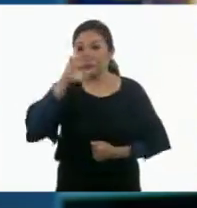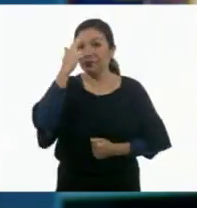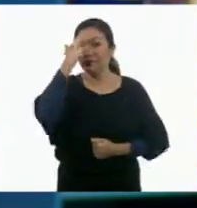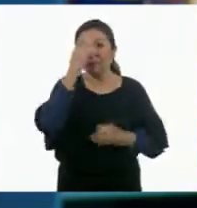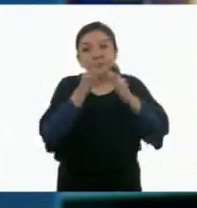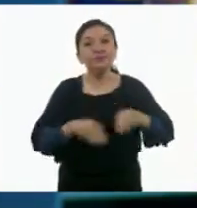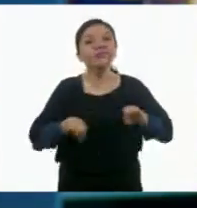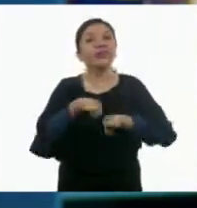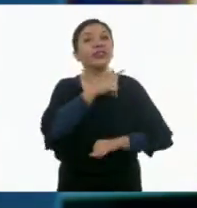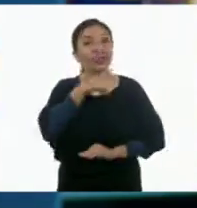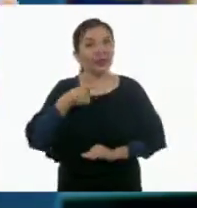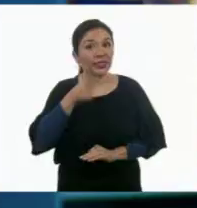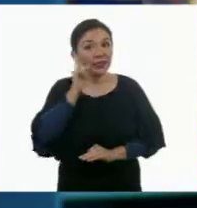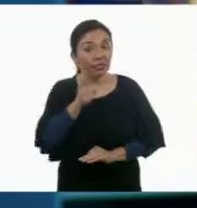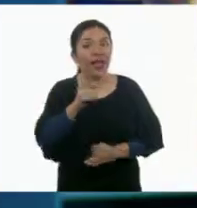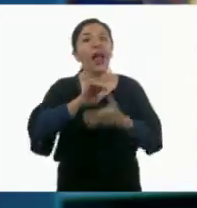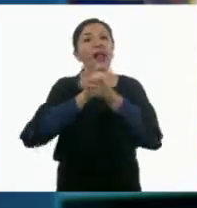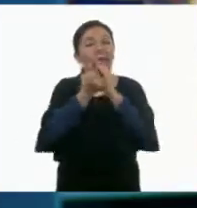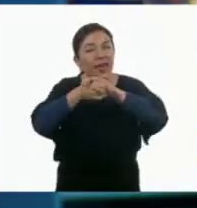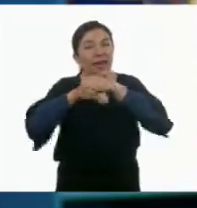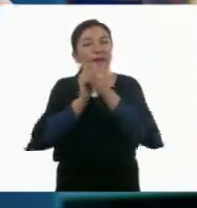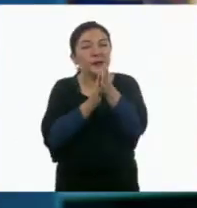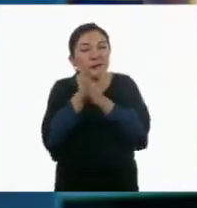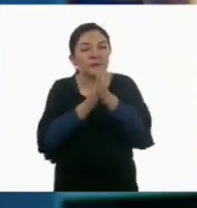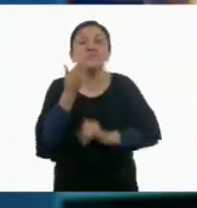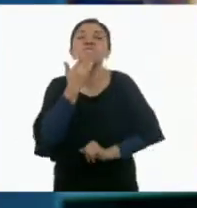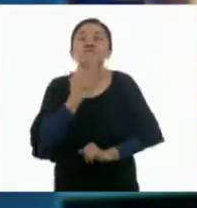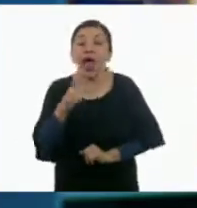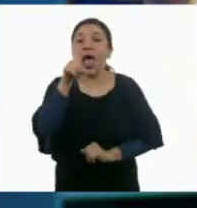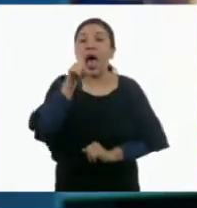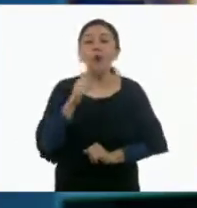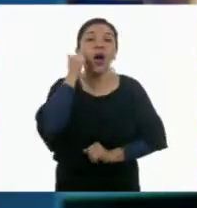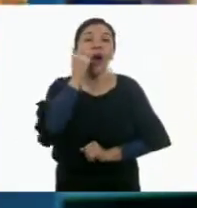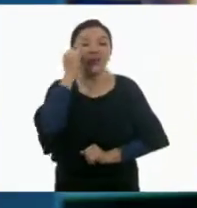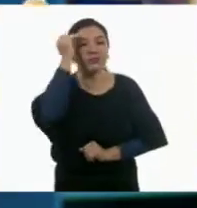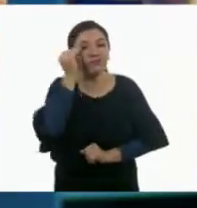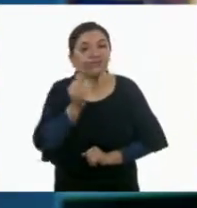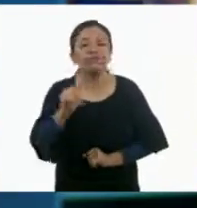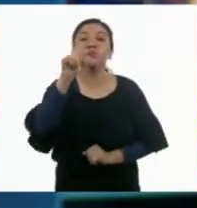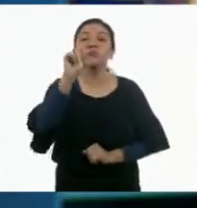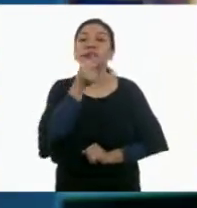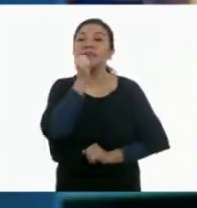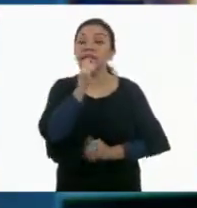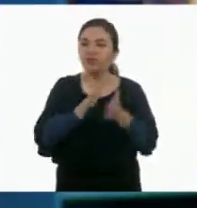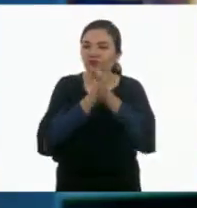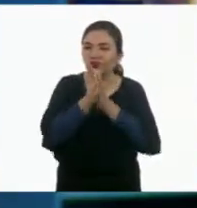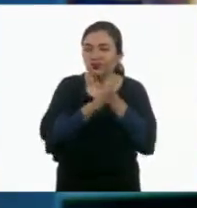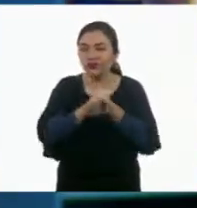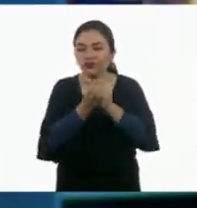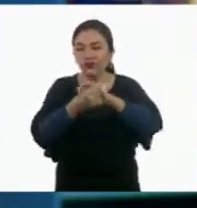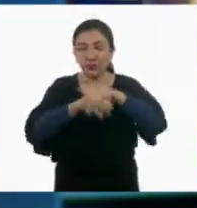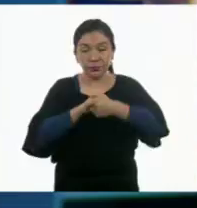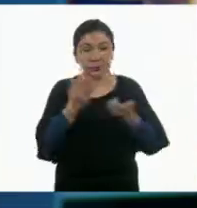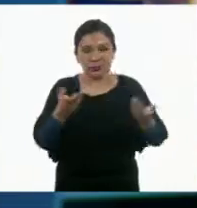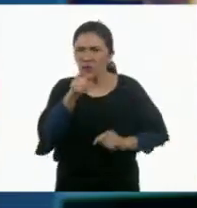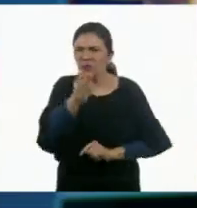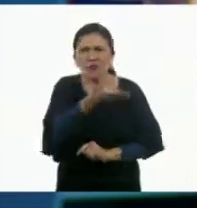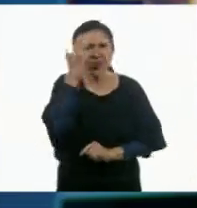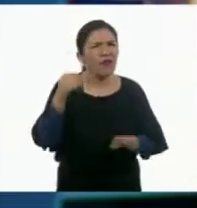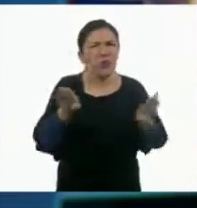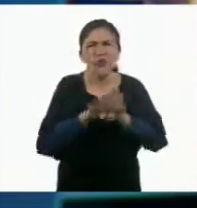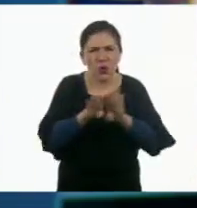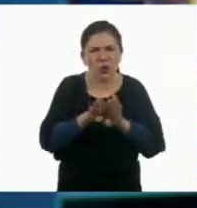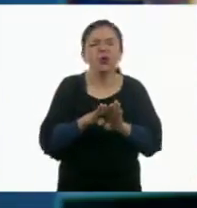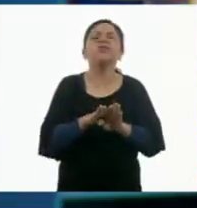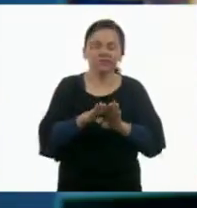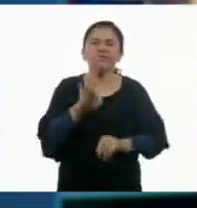Recuerda que es importante lavar muy bien tus manos con agua y con jabón durante 20 segundos. Si no